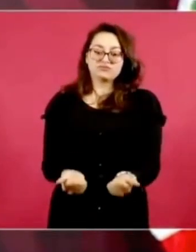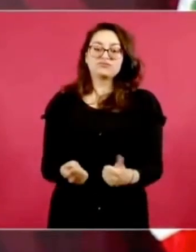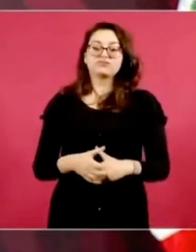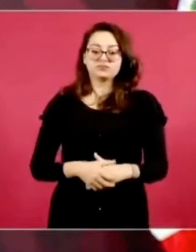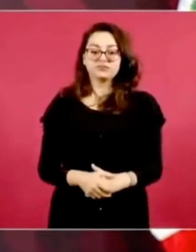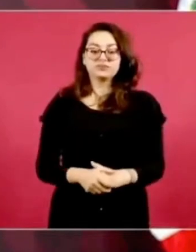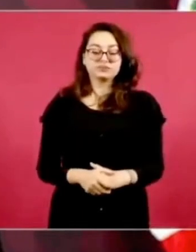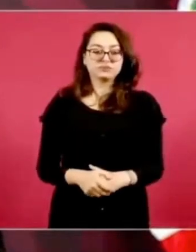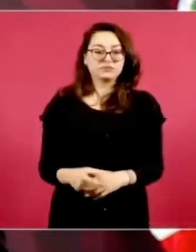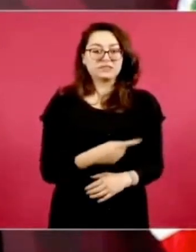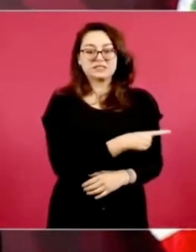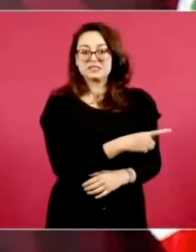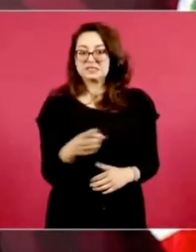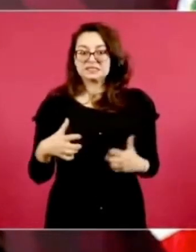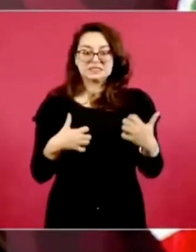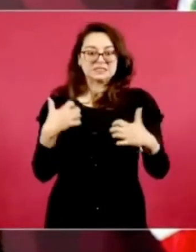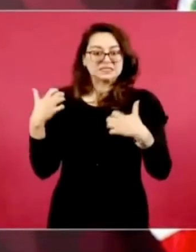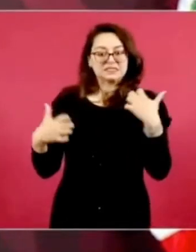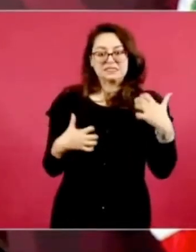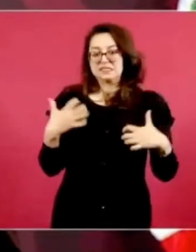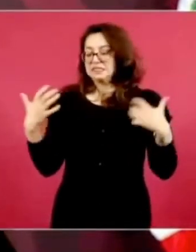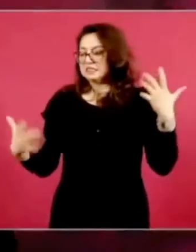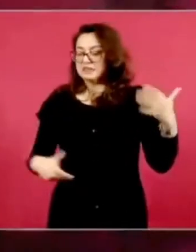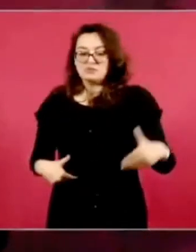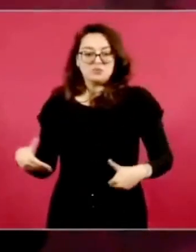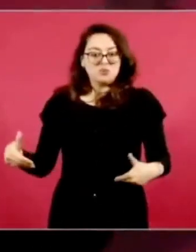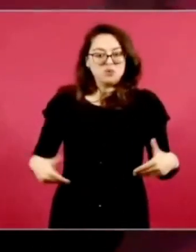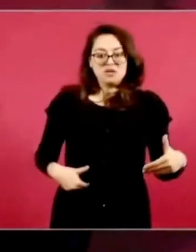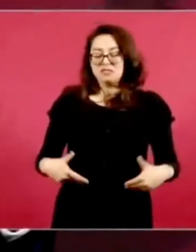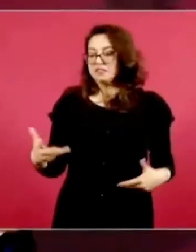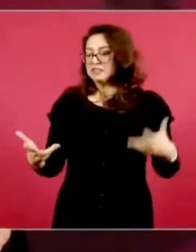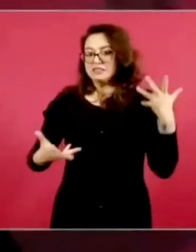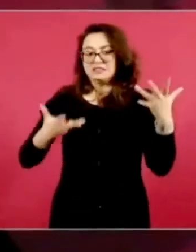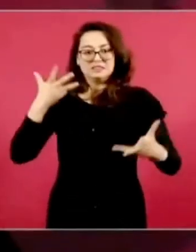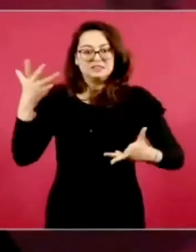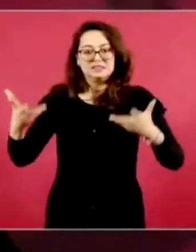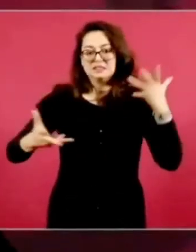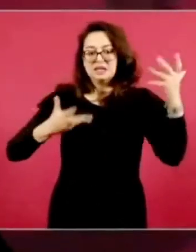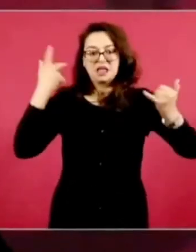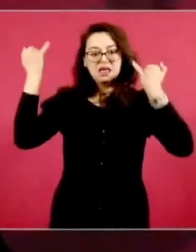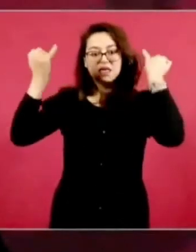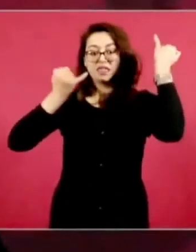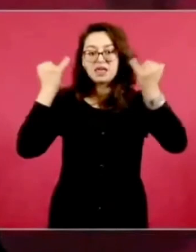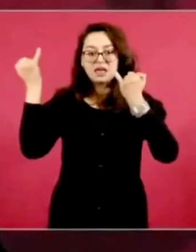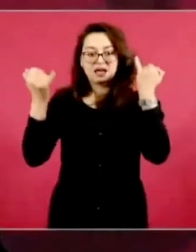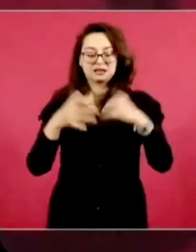y están muy enojados, desesperados los corruptos,